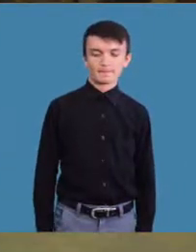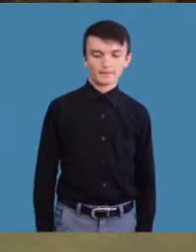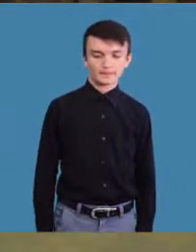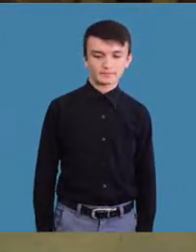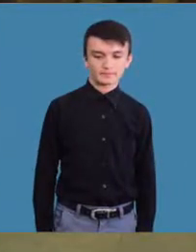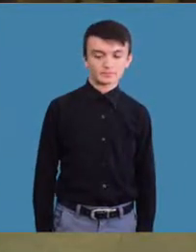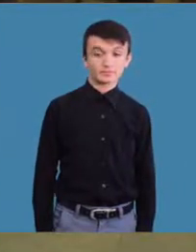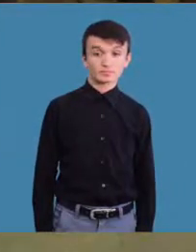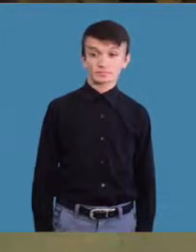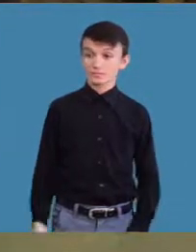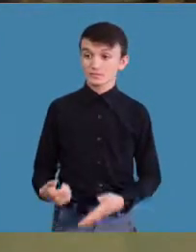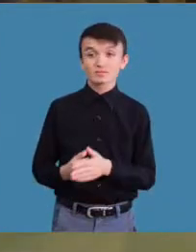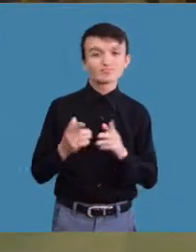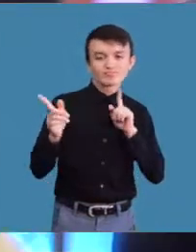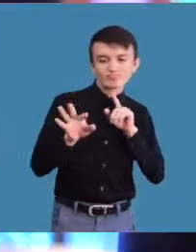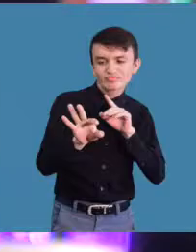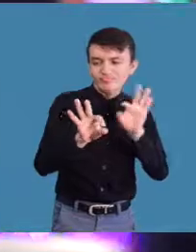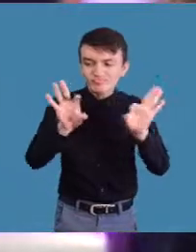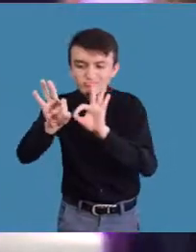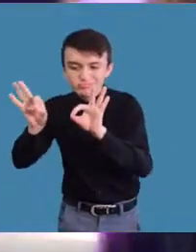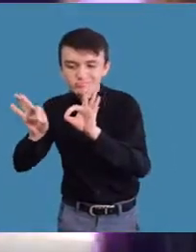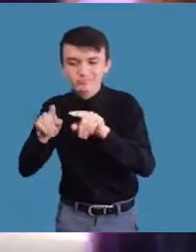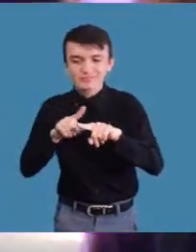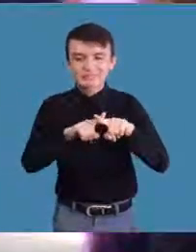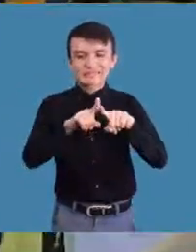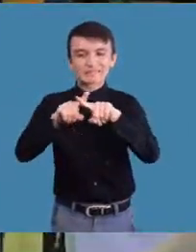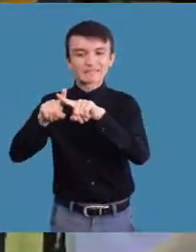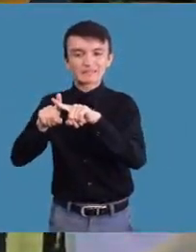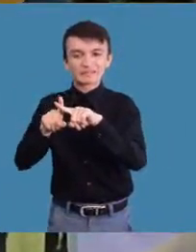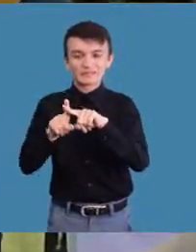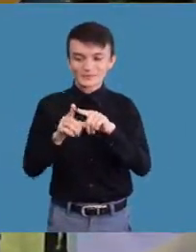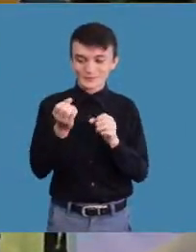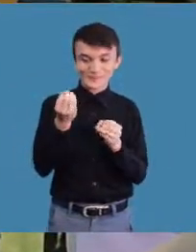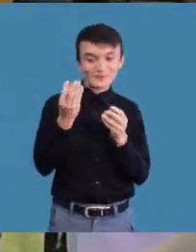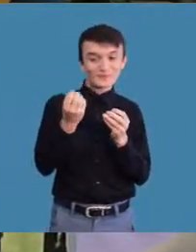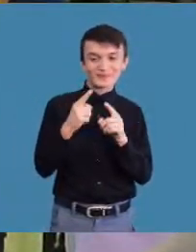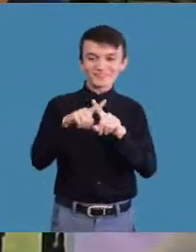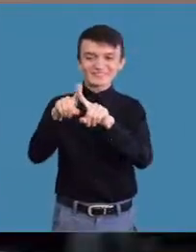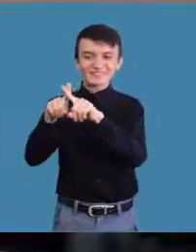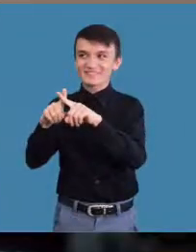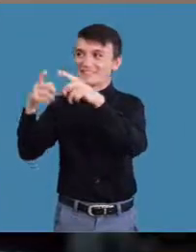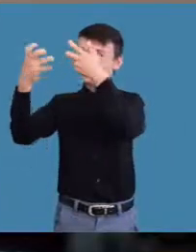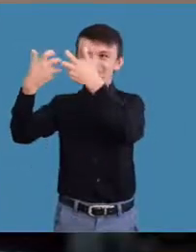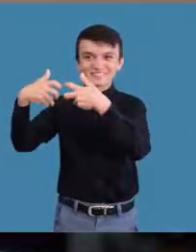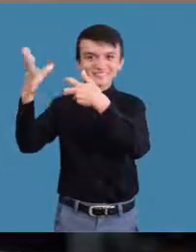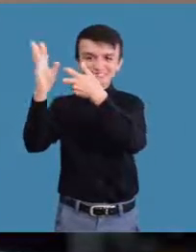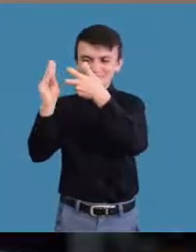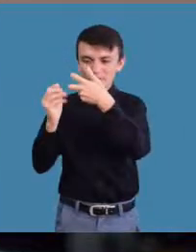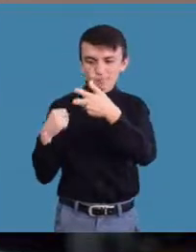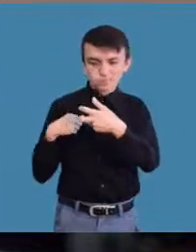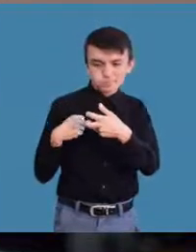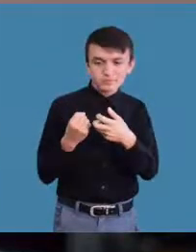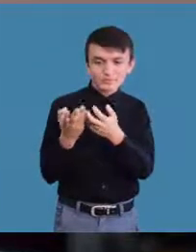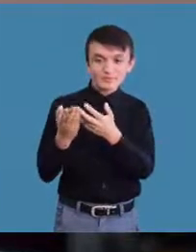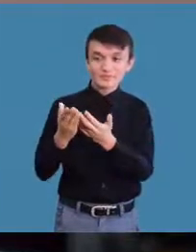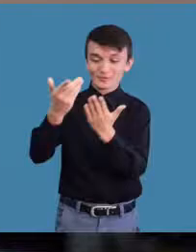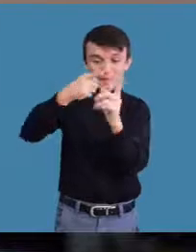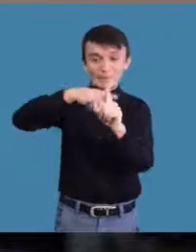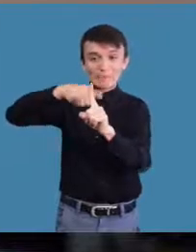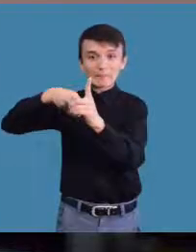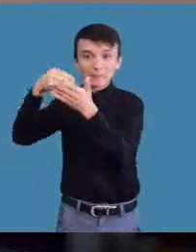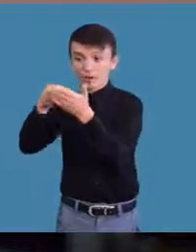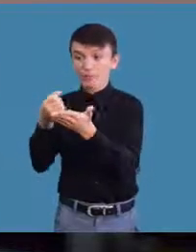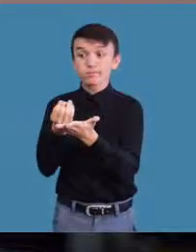A través de un sorteo que se hace aleatoriamente con los números de la Lotería del Quindío, y esos números que aparecen en